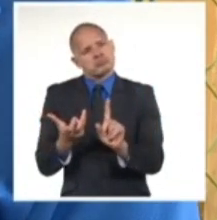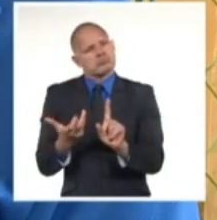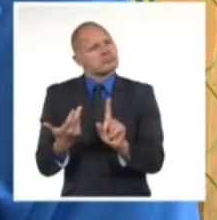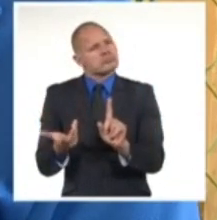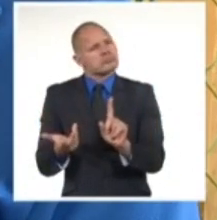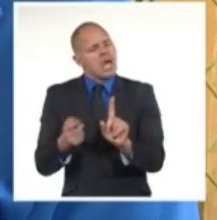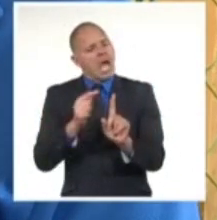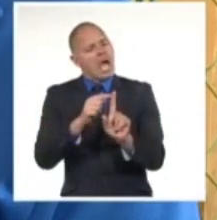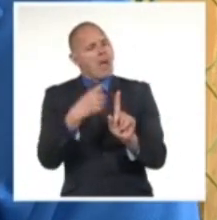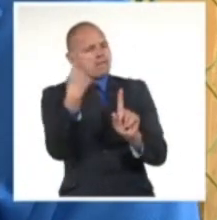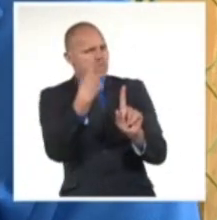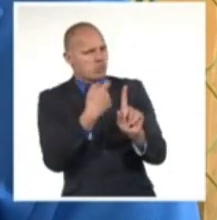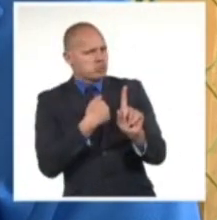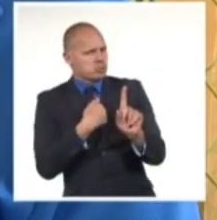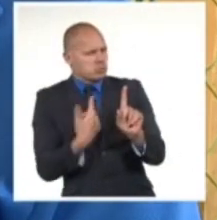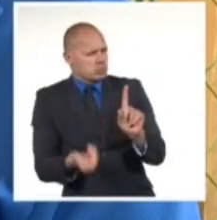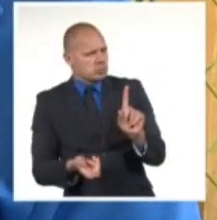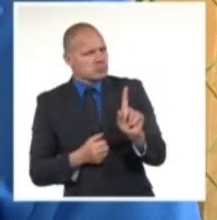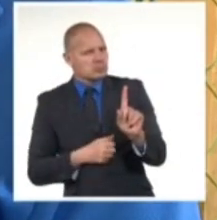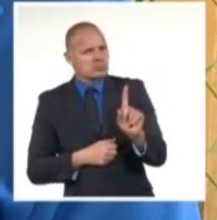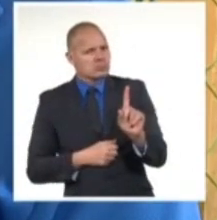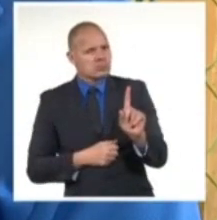me pregunta,